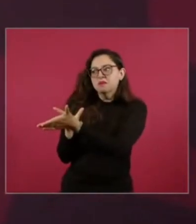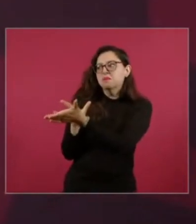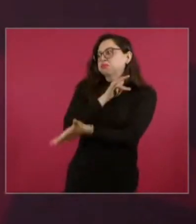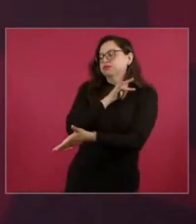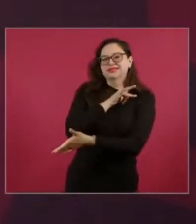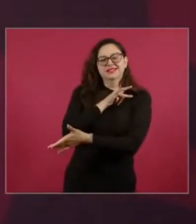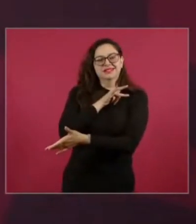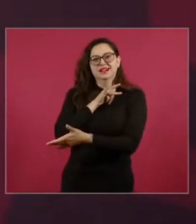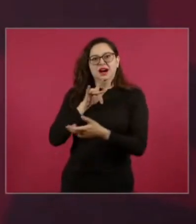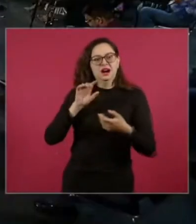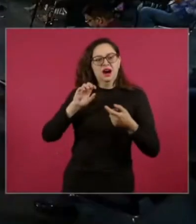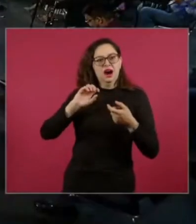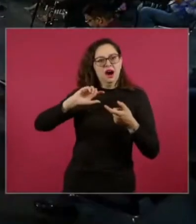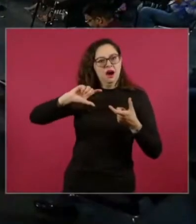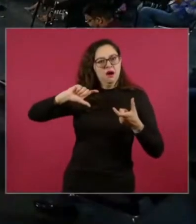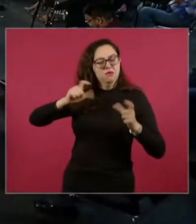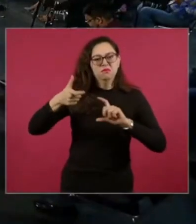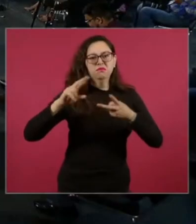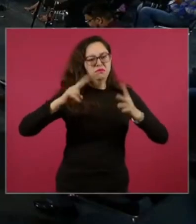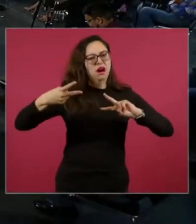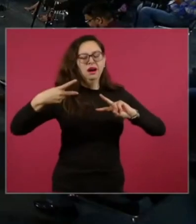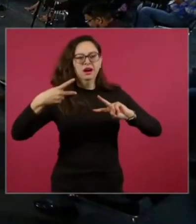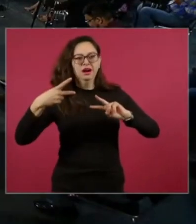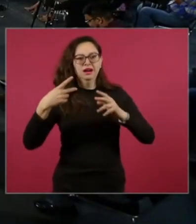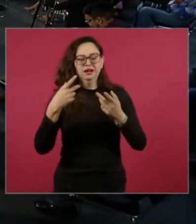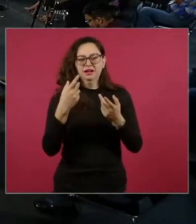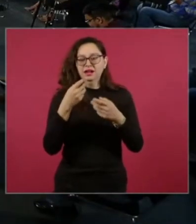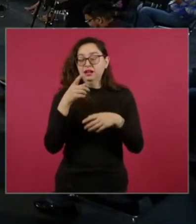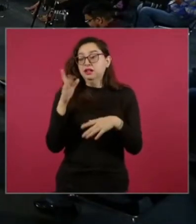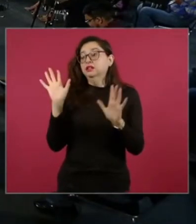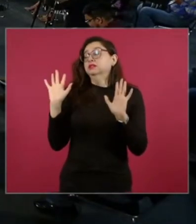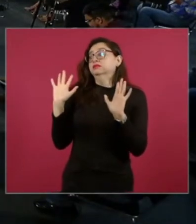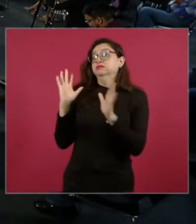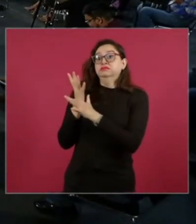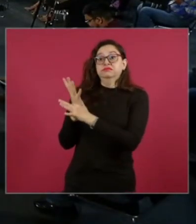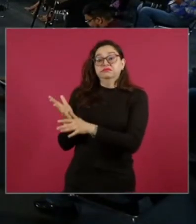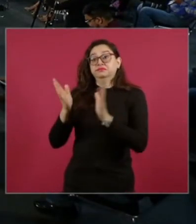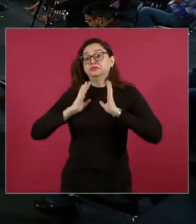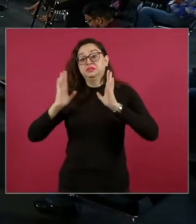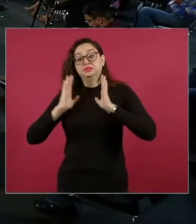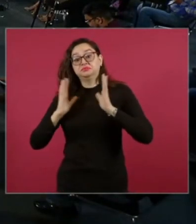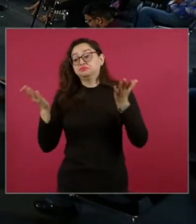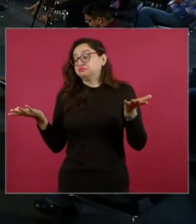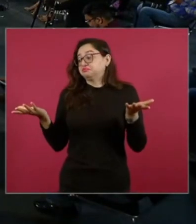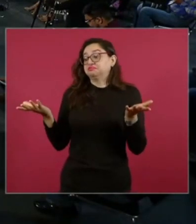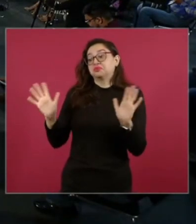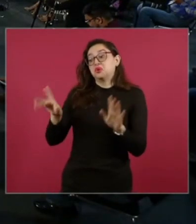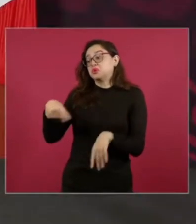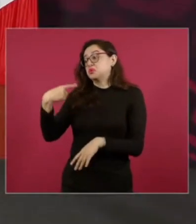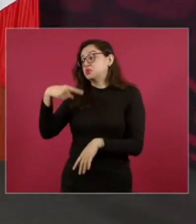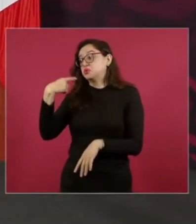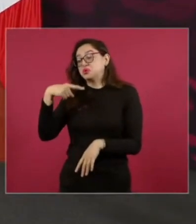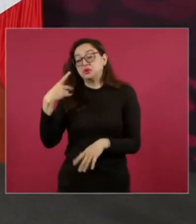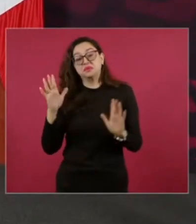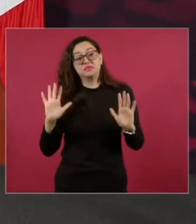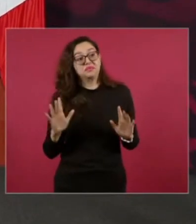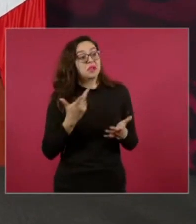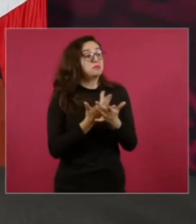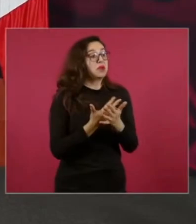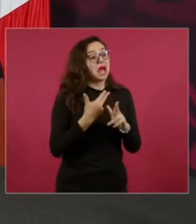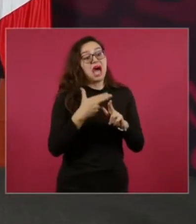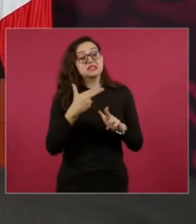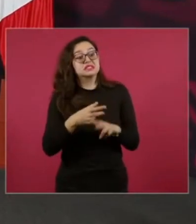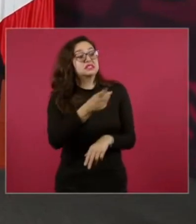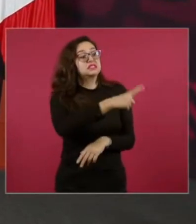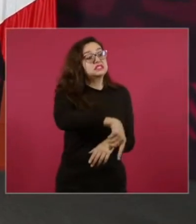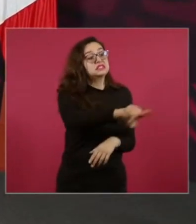1995 el señor hace una deuda privada de los banqueros, la hace pública. ¿Y qué quiere